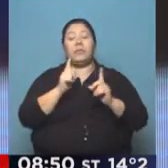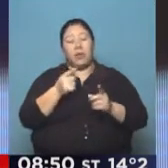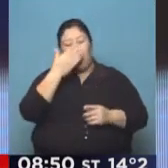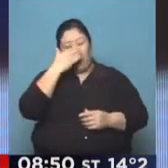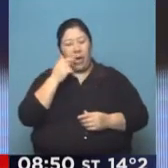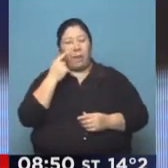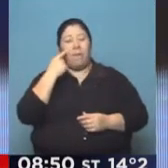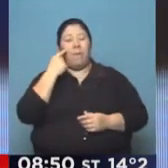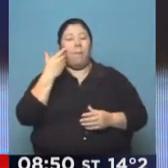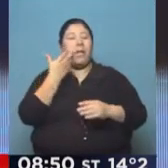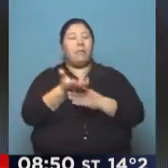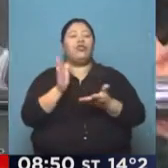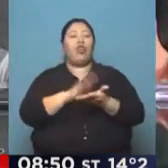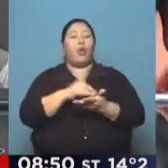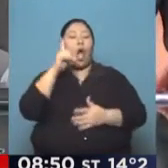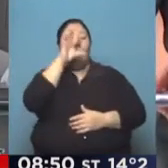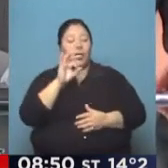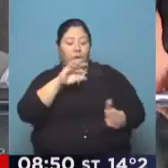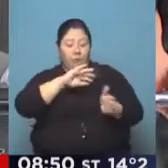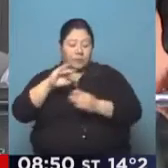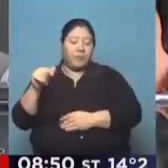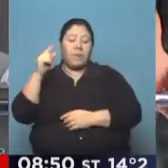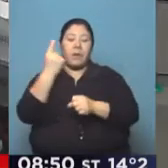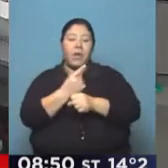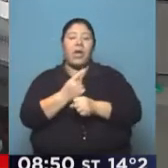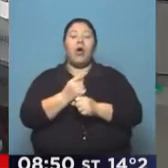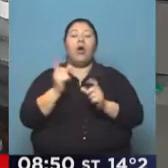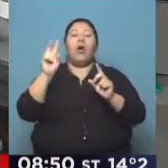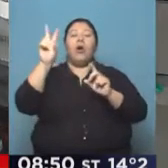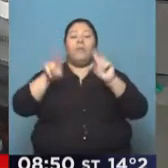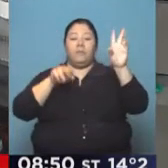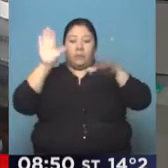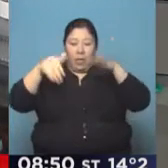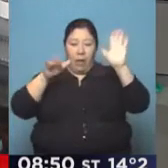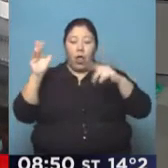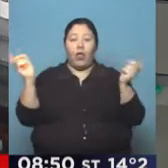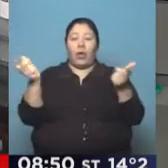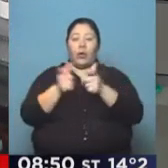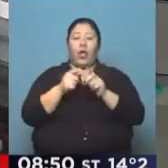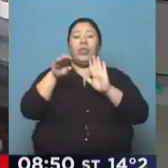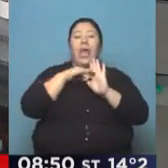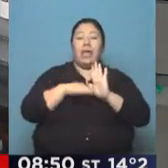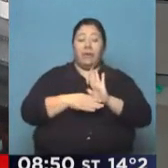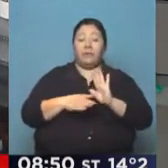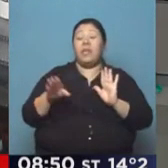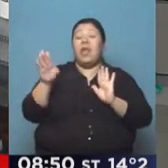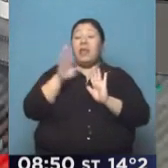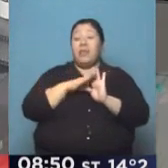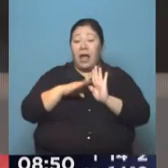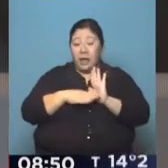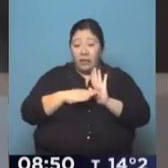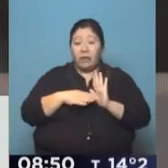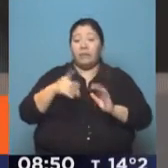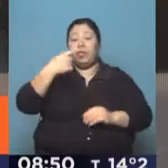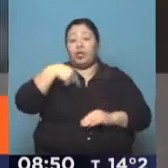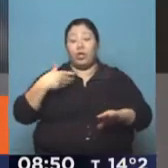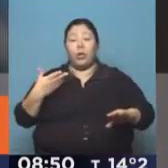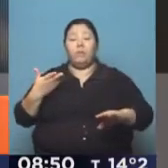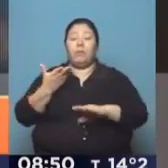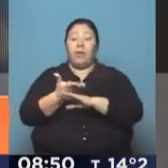cerrar el tema de tarifas de las audiencias el tema de las tarifas digo es muy claro nosotros nos planteó la anulación del